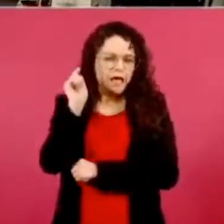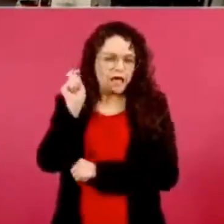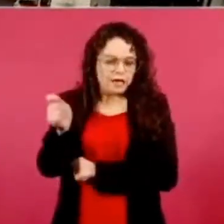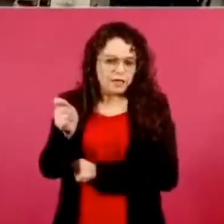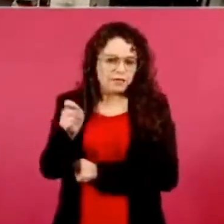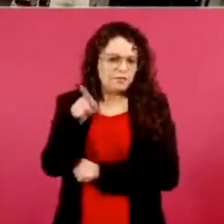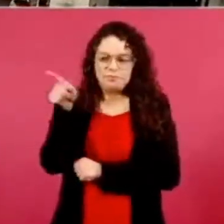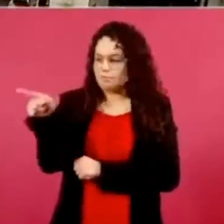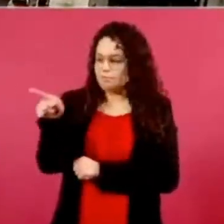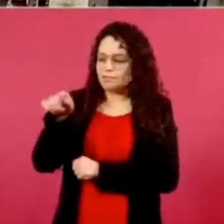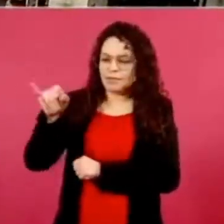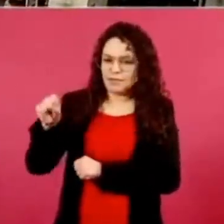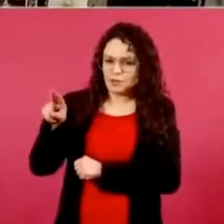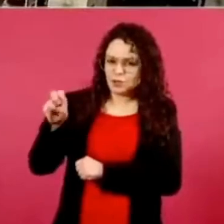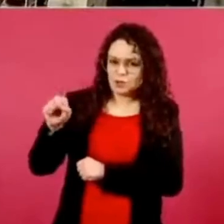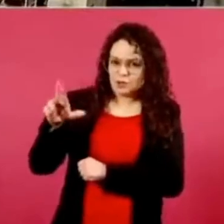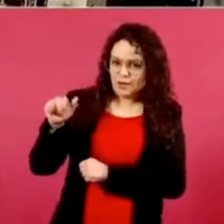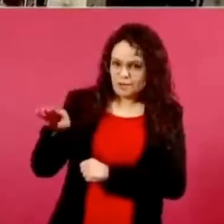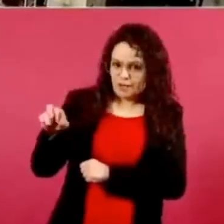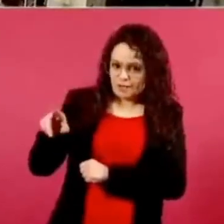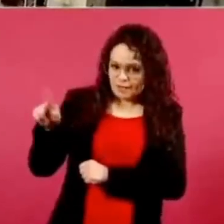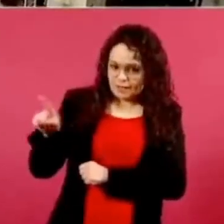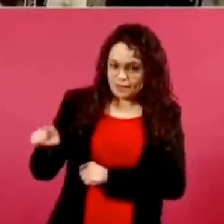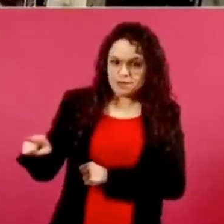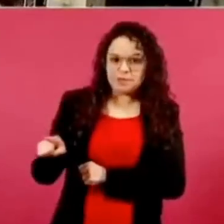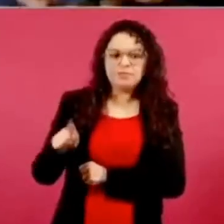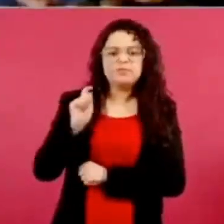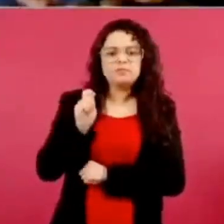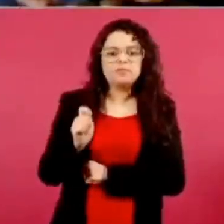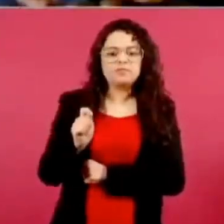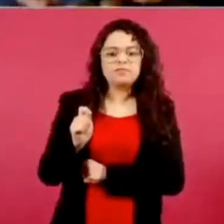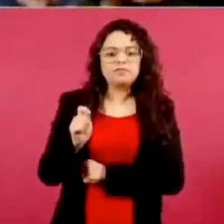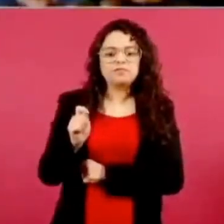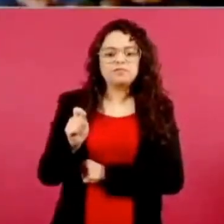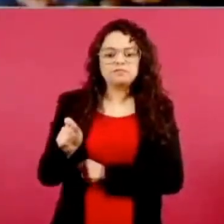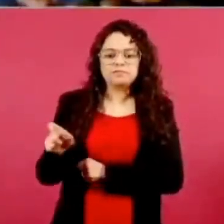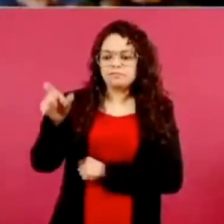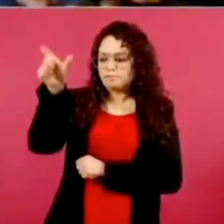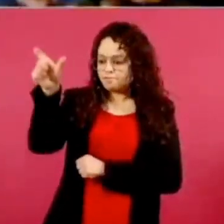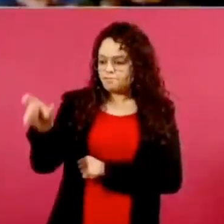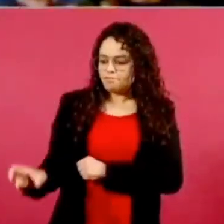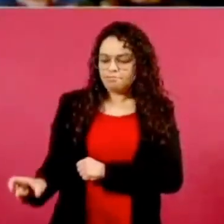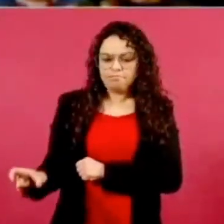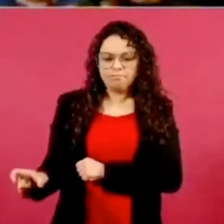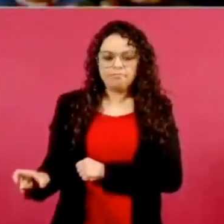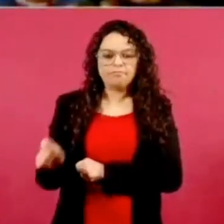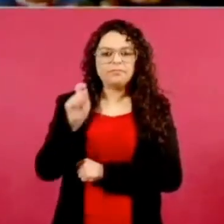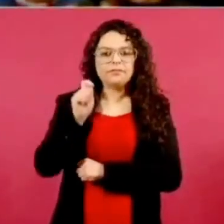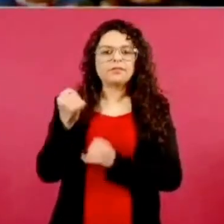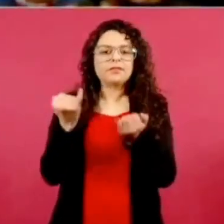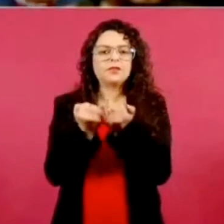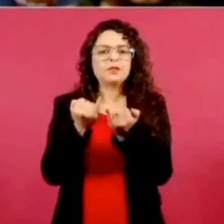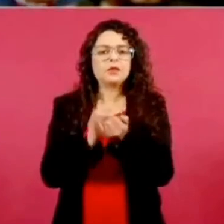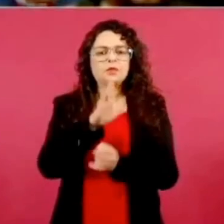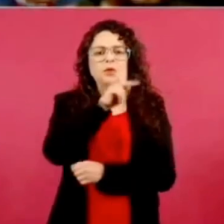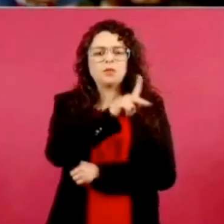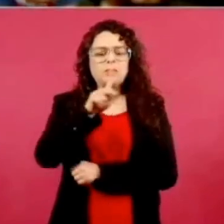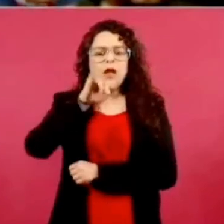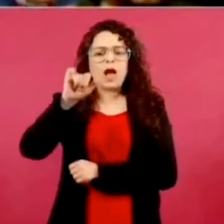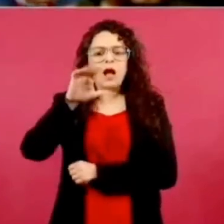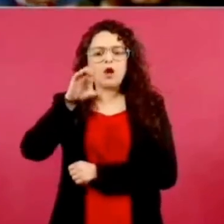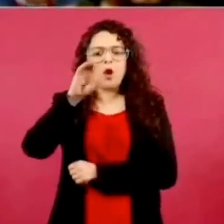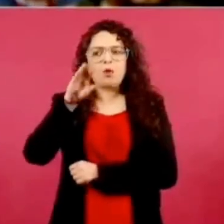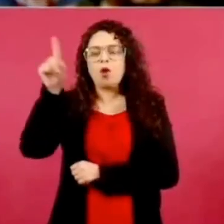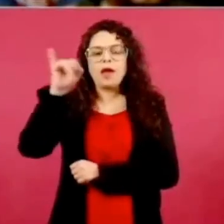Ramírez, sobre una figura que es muy parecida a la de Edmundo Jacobo en el INE y que se presenta,